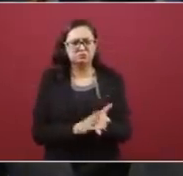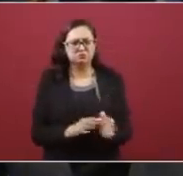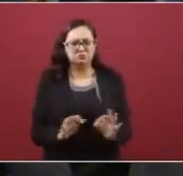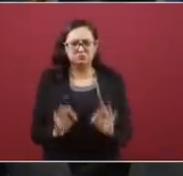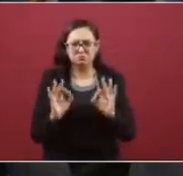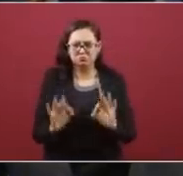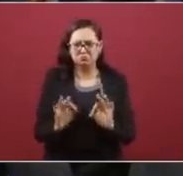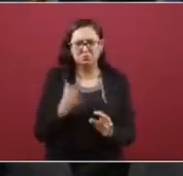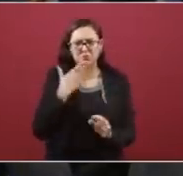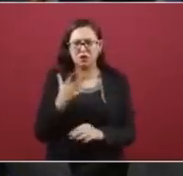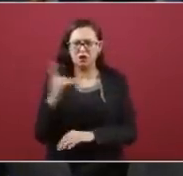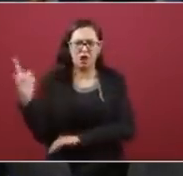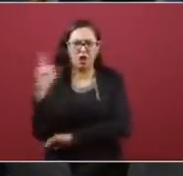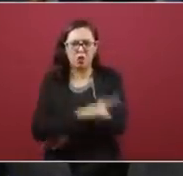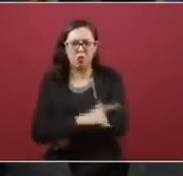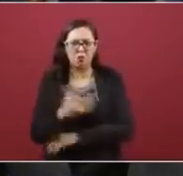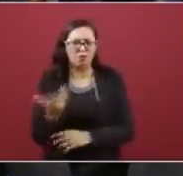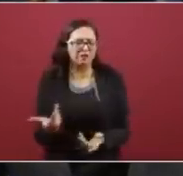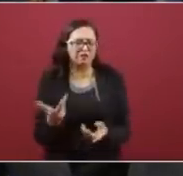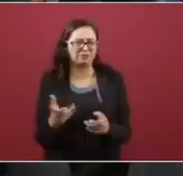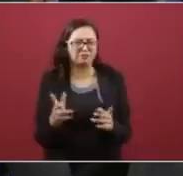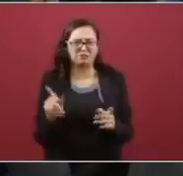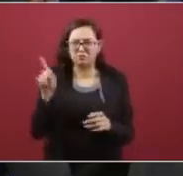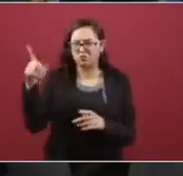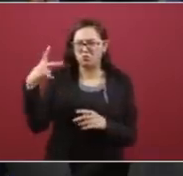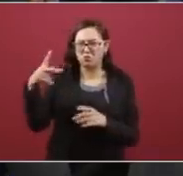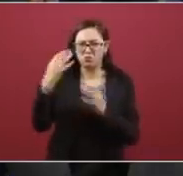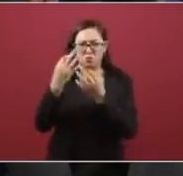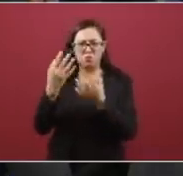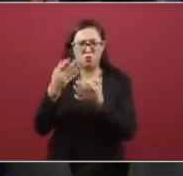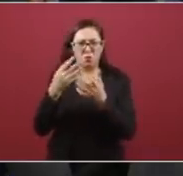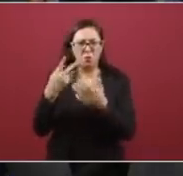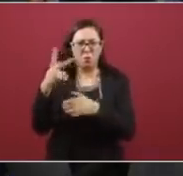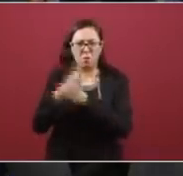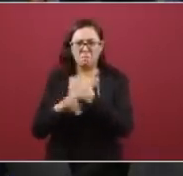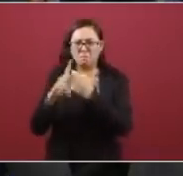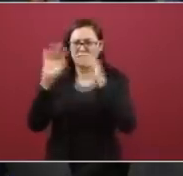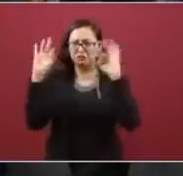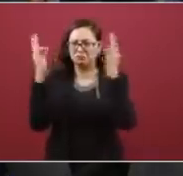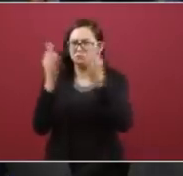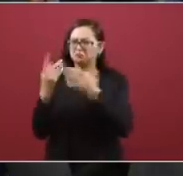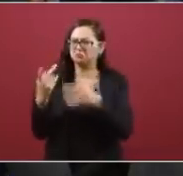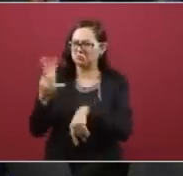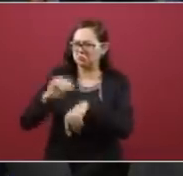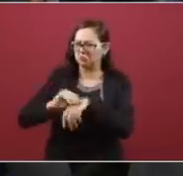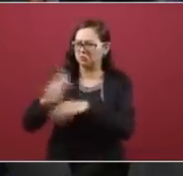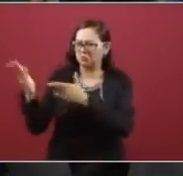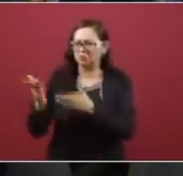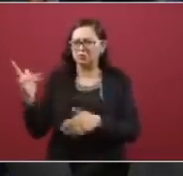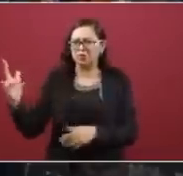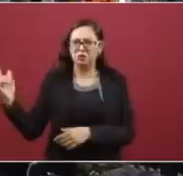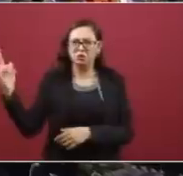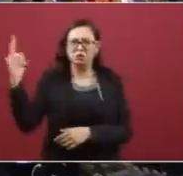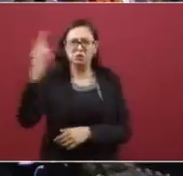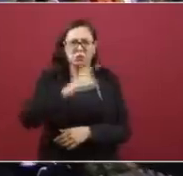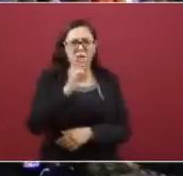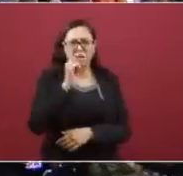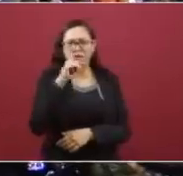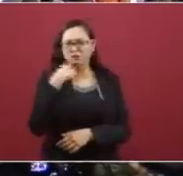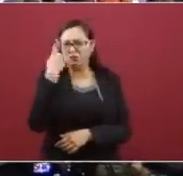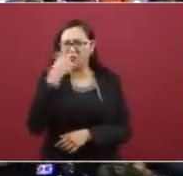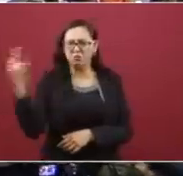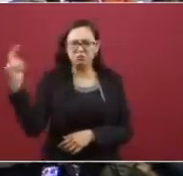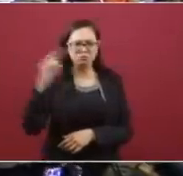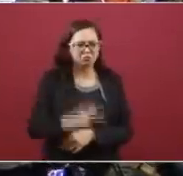eh en regla y más si si cruzan aduanas de su propio país y vienen en un avión en incluso hasta 20 horas de vuelo.